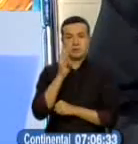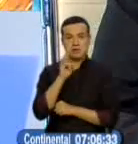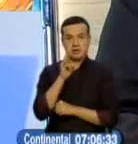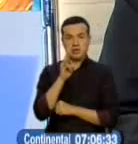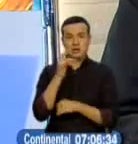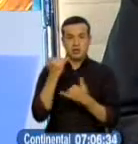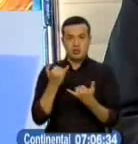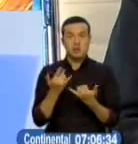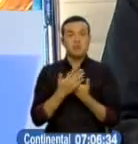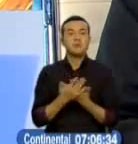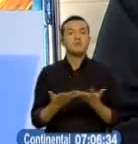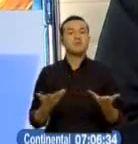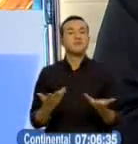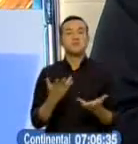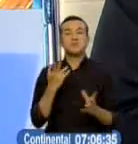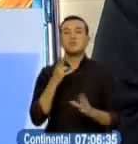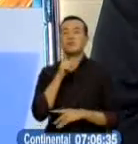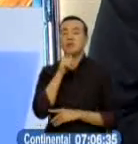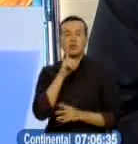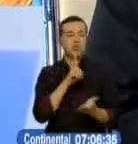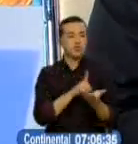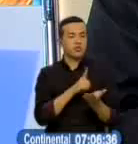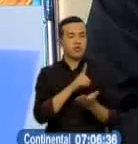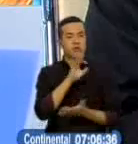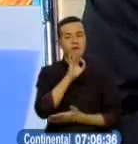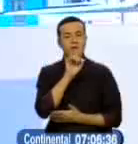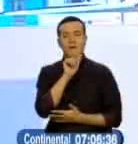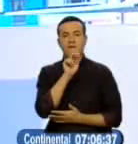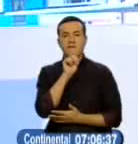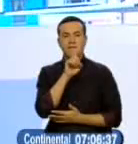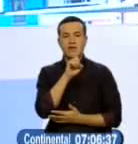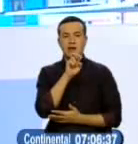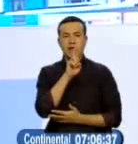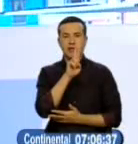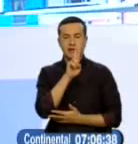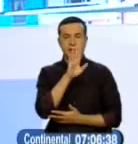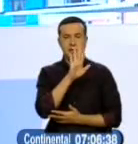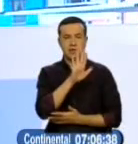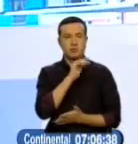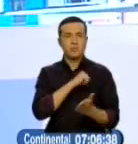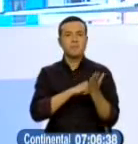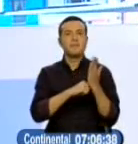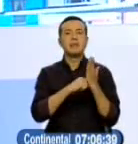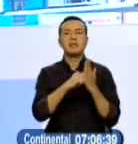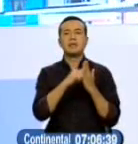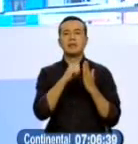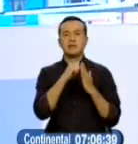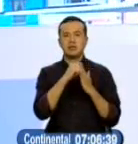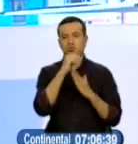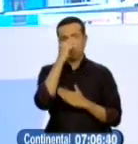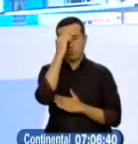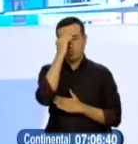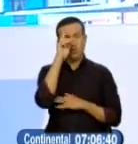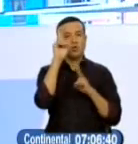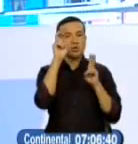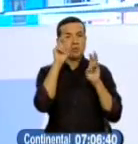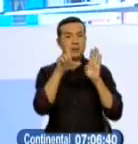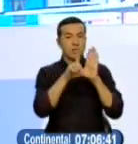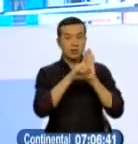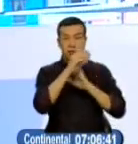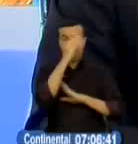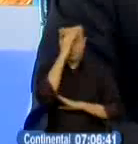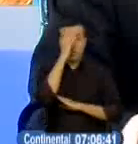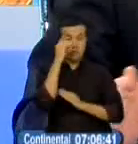2017. En este día tendremos al doctor Juan del Falconín, ministro de Educación, para hablar sobre la política de educación